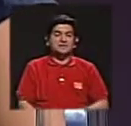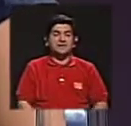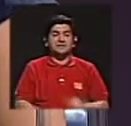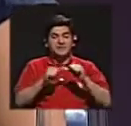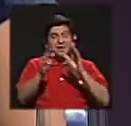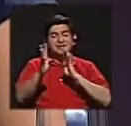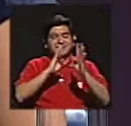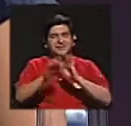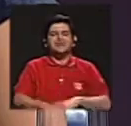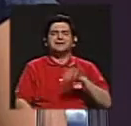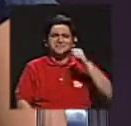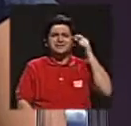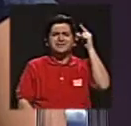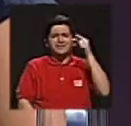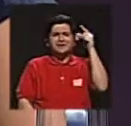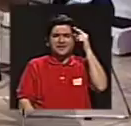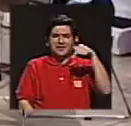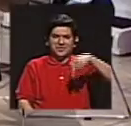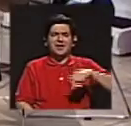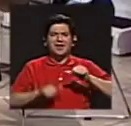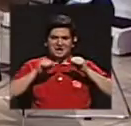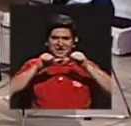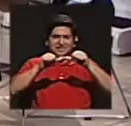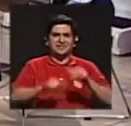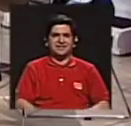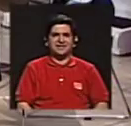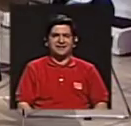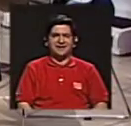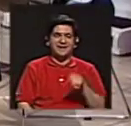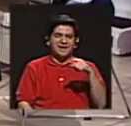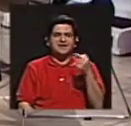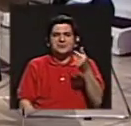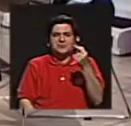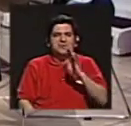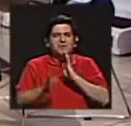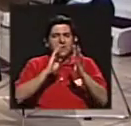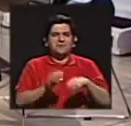mucho más. Sin duda. Aquí sí estaremos, Anita. Nos quedamos enjuagadillas. Y